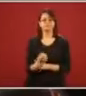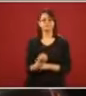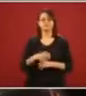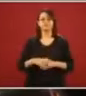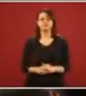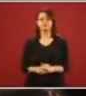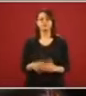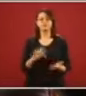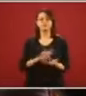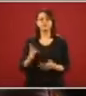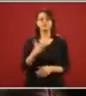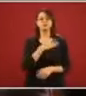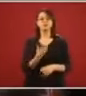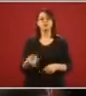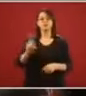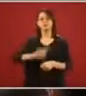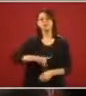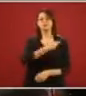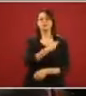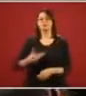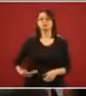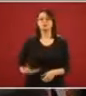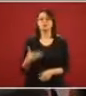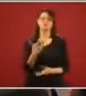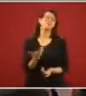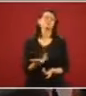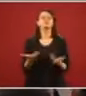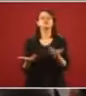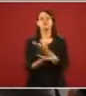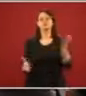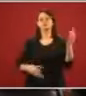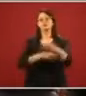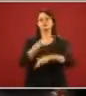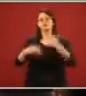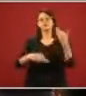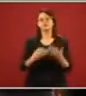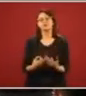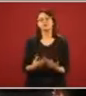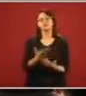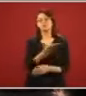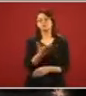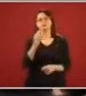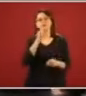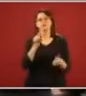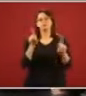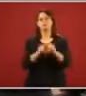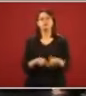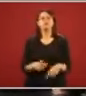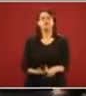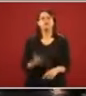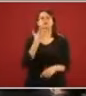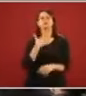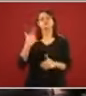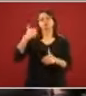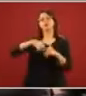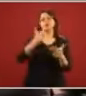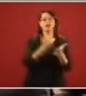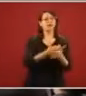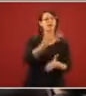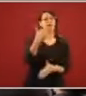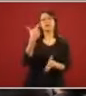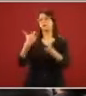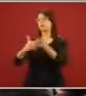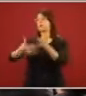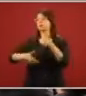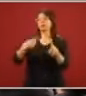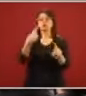Gracias. Muy buenos días, señor presidente. Muy buenos días a todas y a todos ustedes. ¿Quién es quién en el precio de las gasolinas? En la